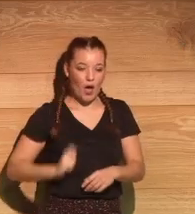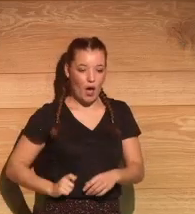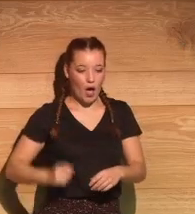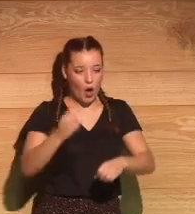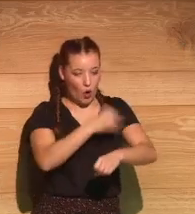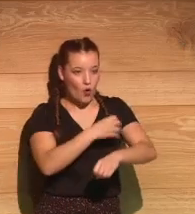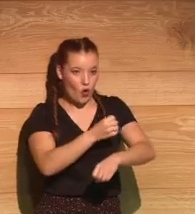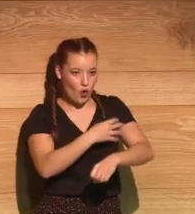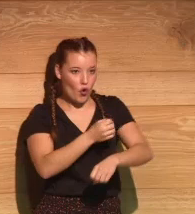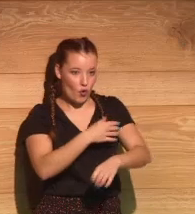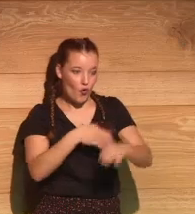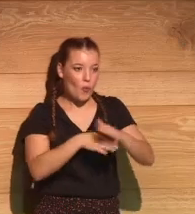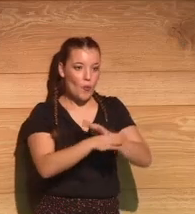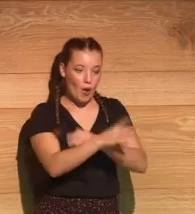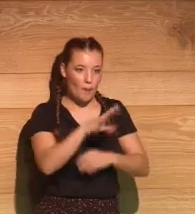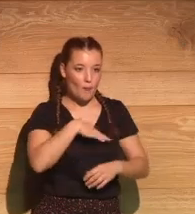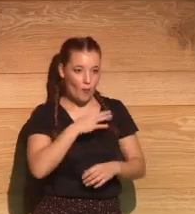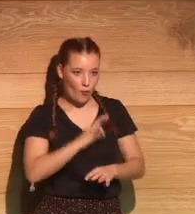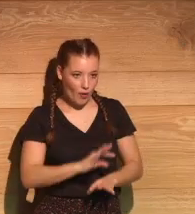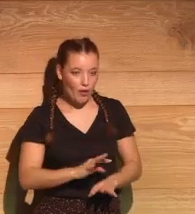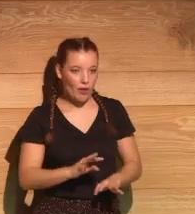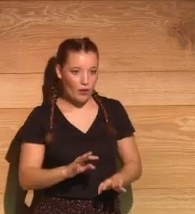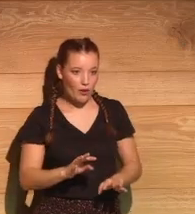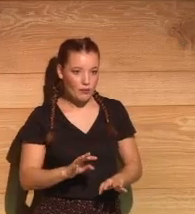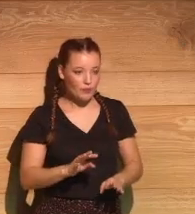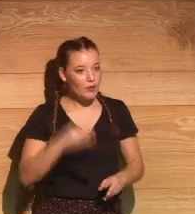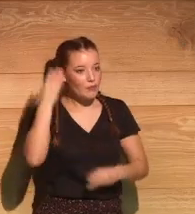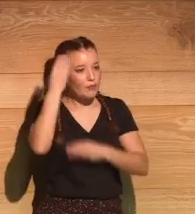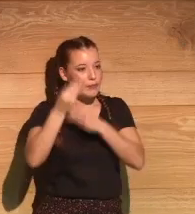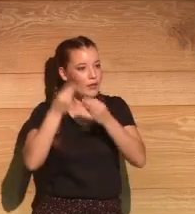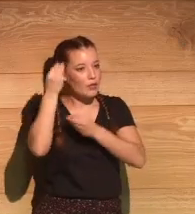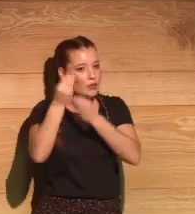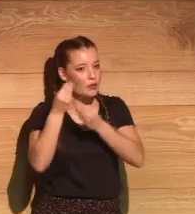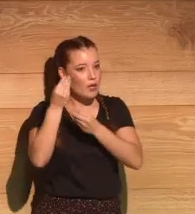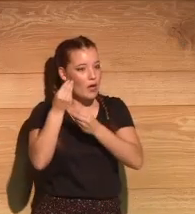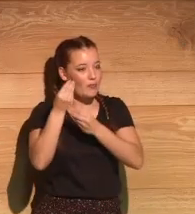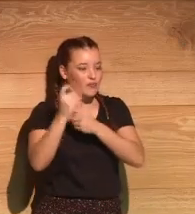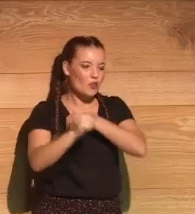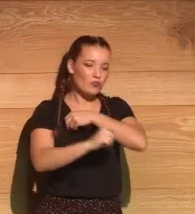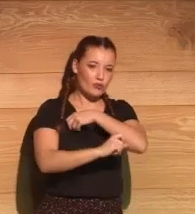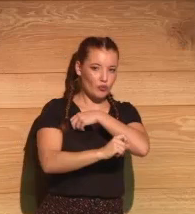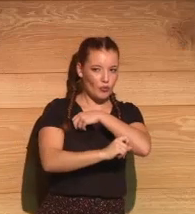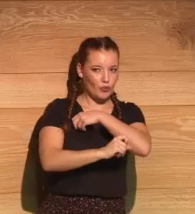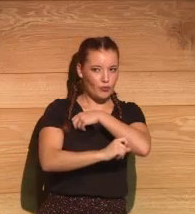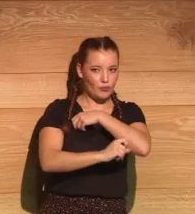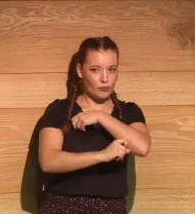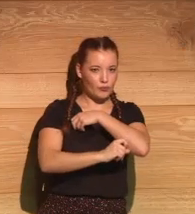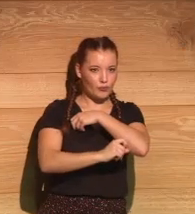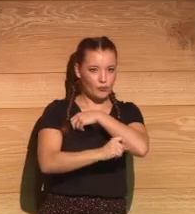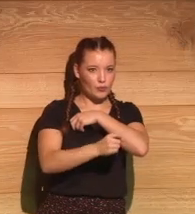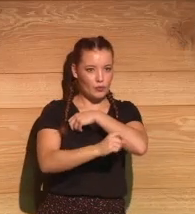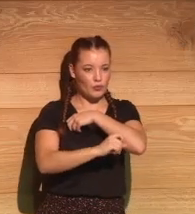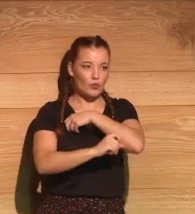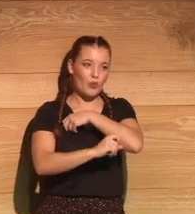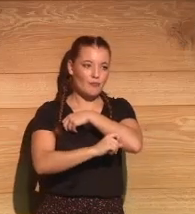pensó, digamos, que no tanto en lo que podría ser estratégicamente qué ocurriría con los